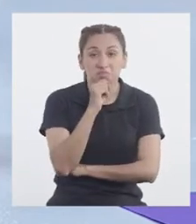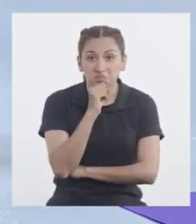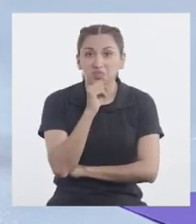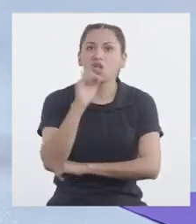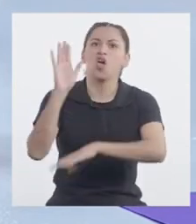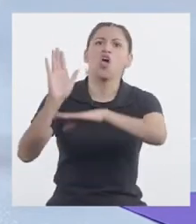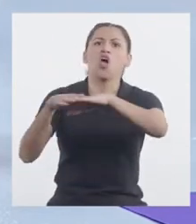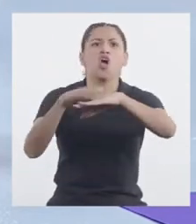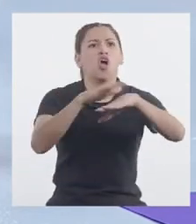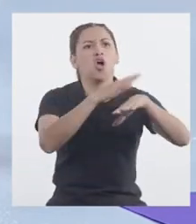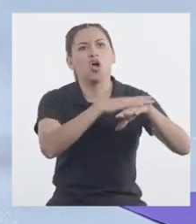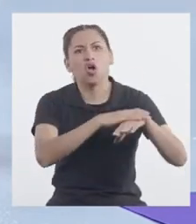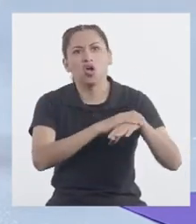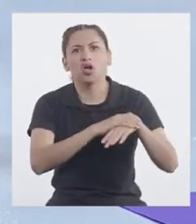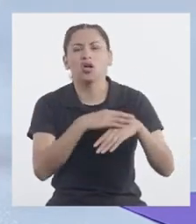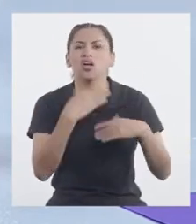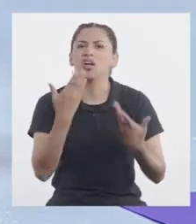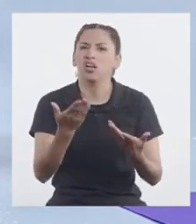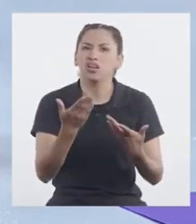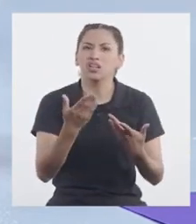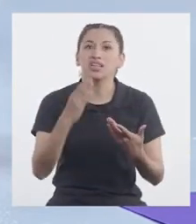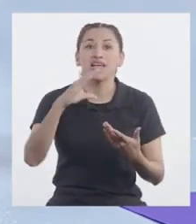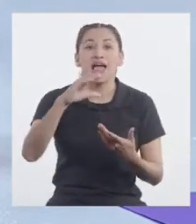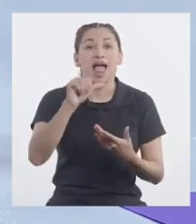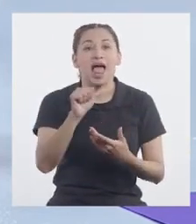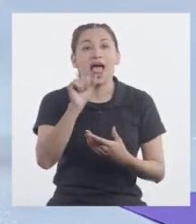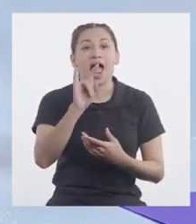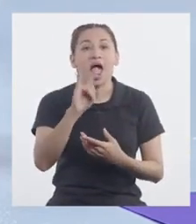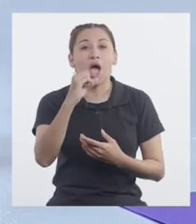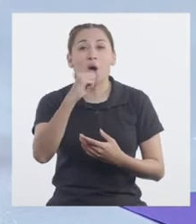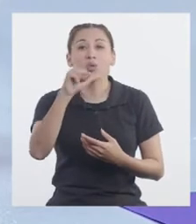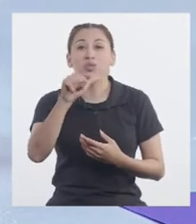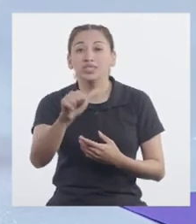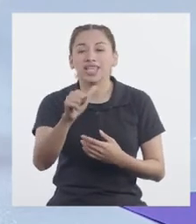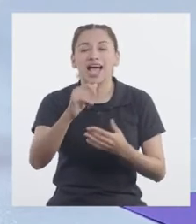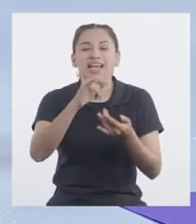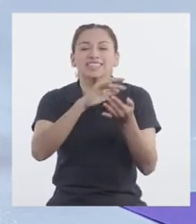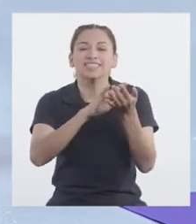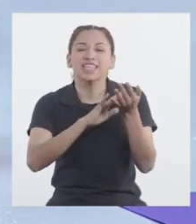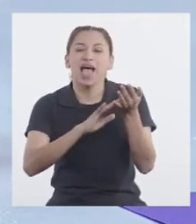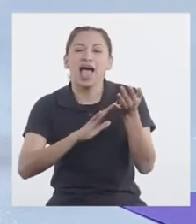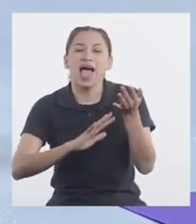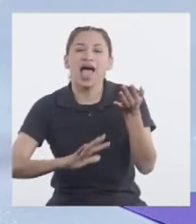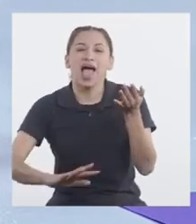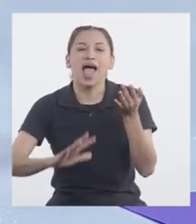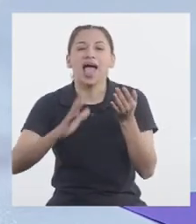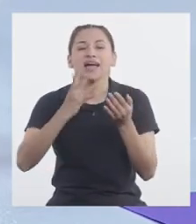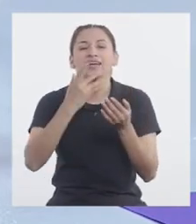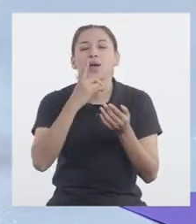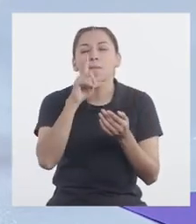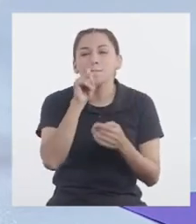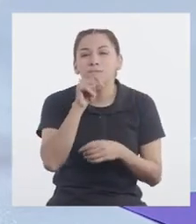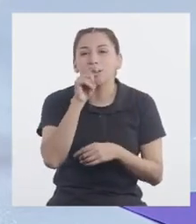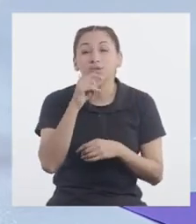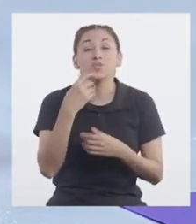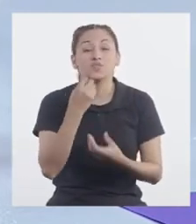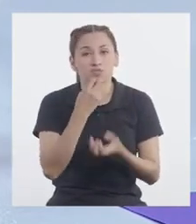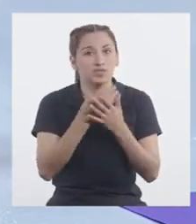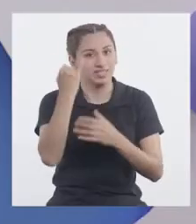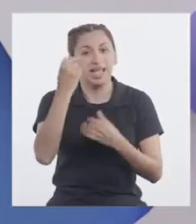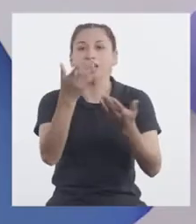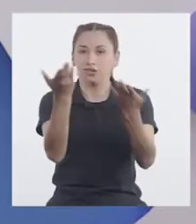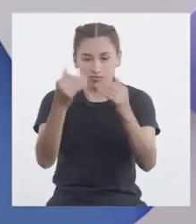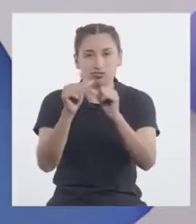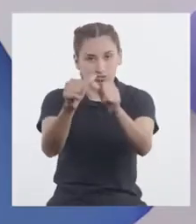Interesante. ¡Oh! ¡Oigan! Causa de sangrecita. ¡Ay, pero qué gran idea!